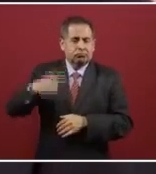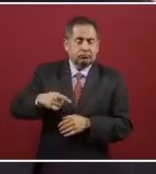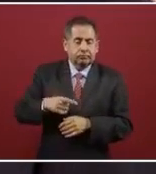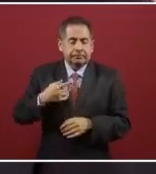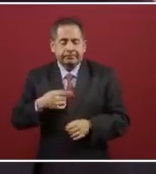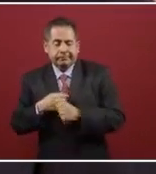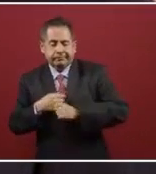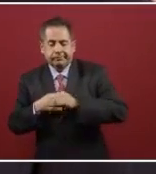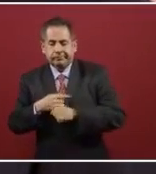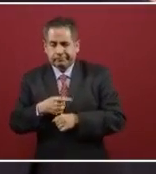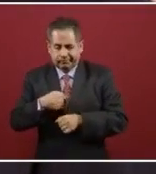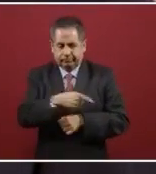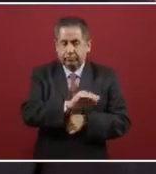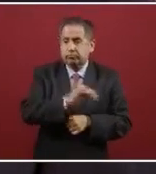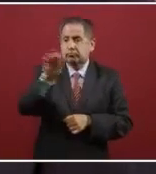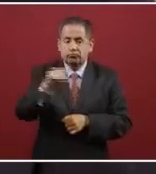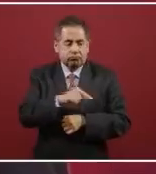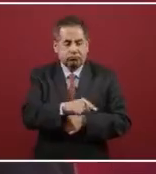recomendado.